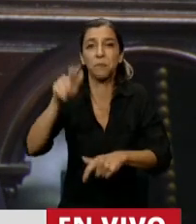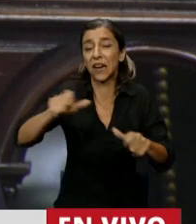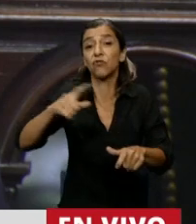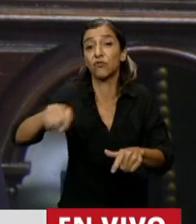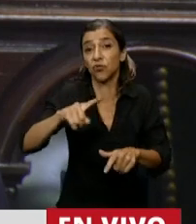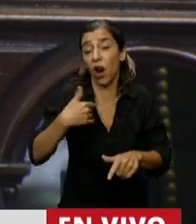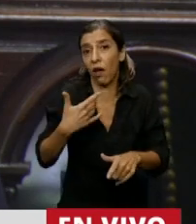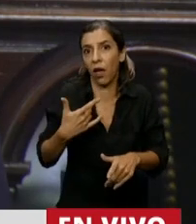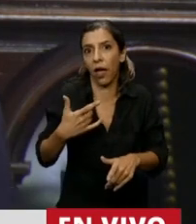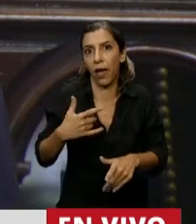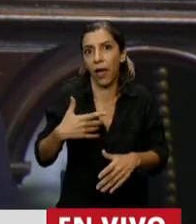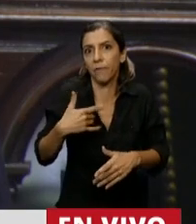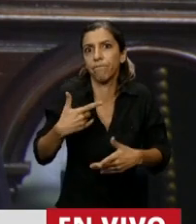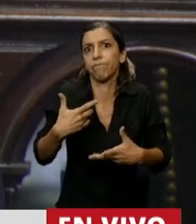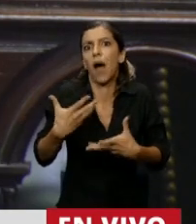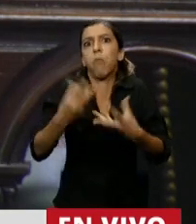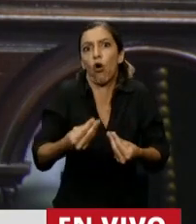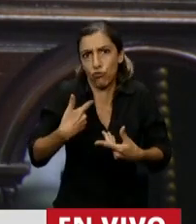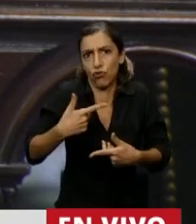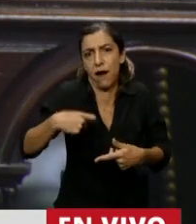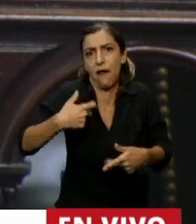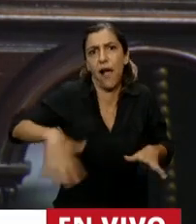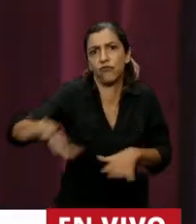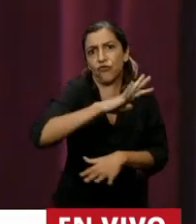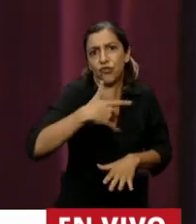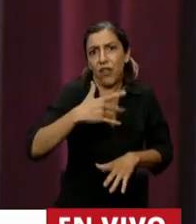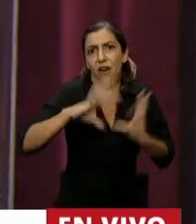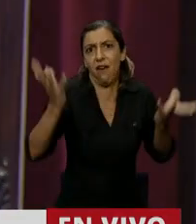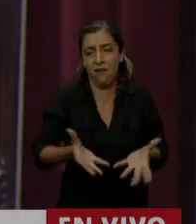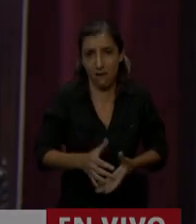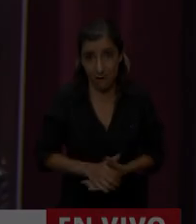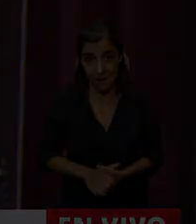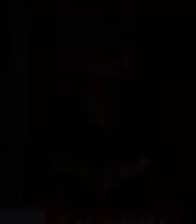parte del resto del país. Muchas gracias, señor presidente. Gracias, diputado Cornejo.